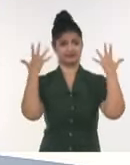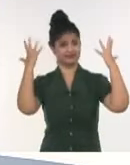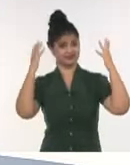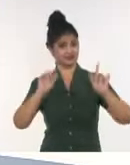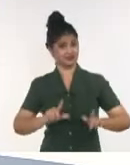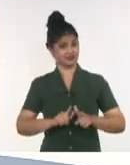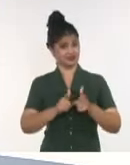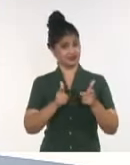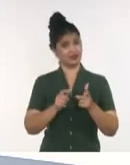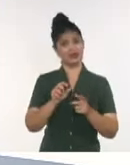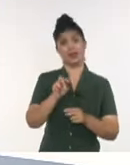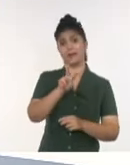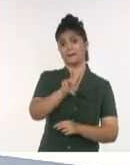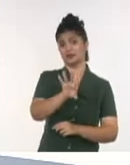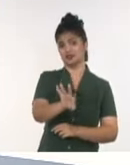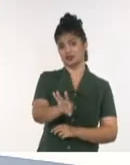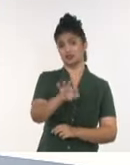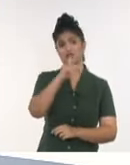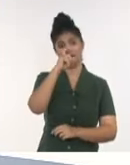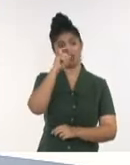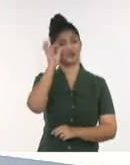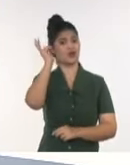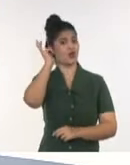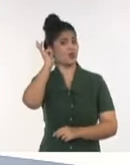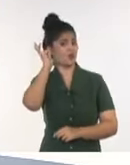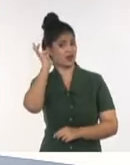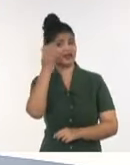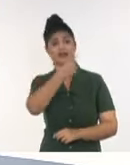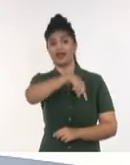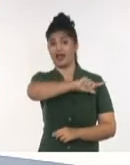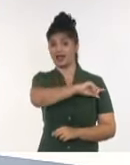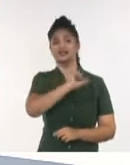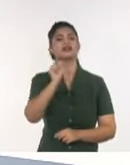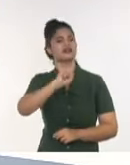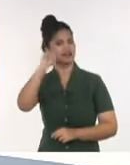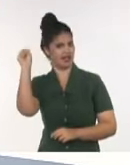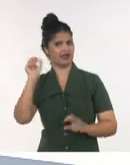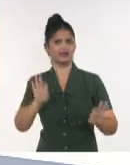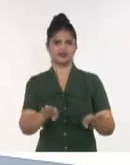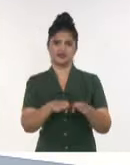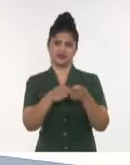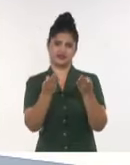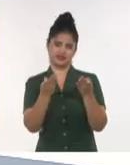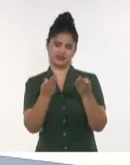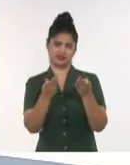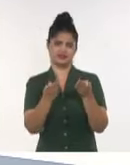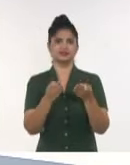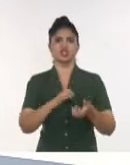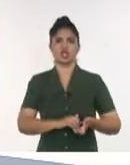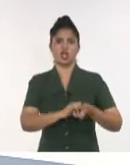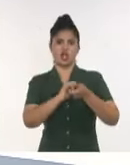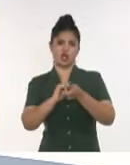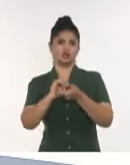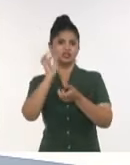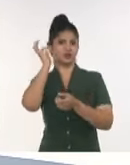cumpleaños número 28 a Yunusleidy Guzmán, nuestra chiqui, que ayer ganó en París el subtítulo en la lucha femenina